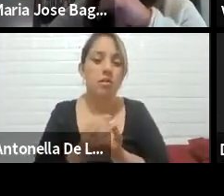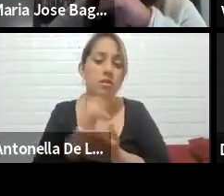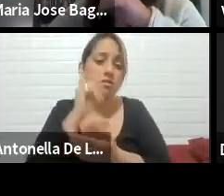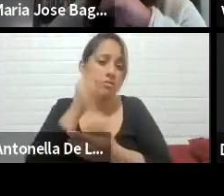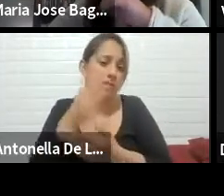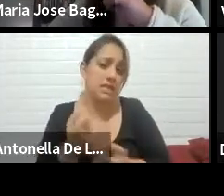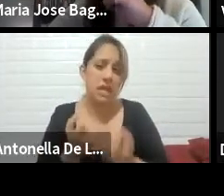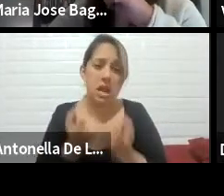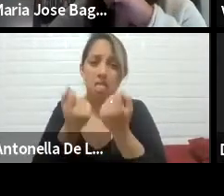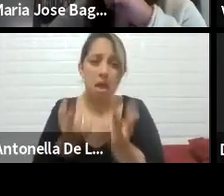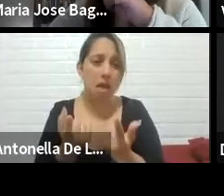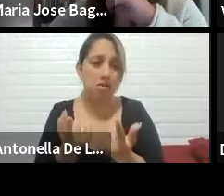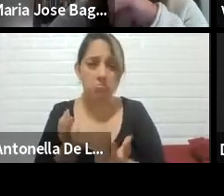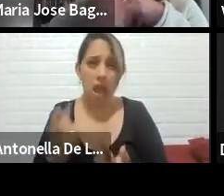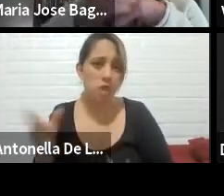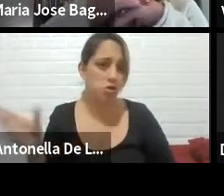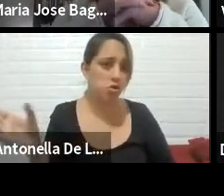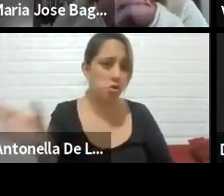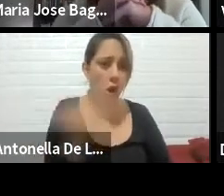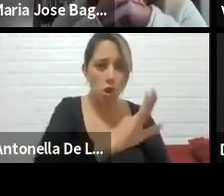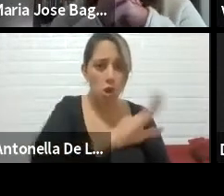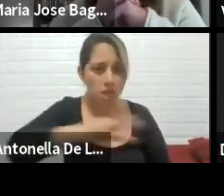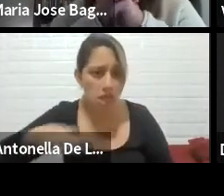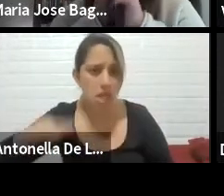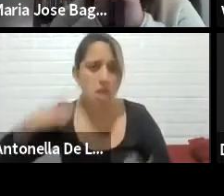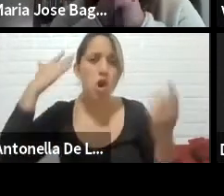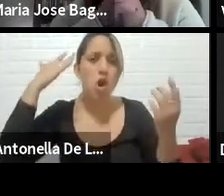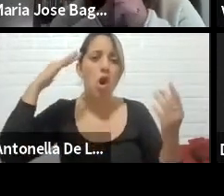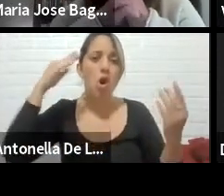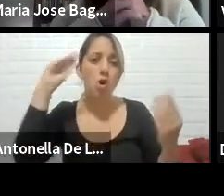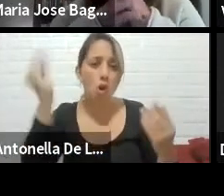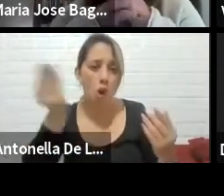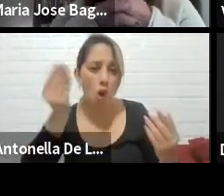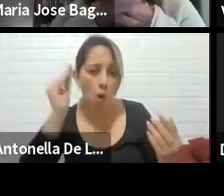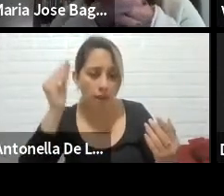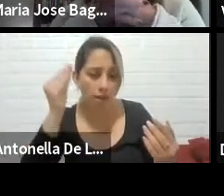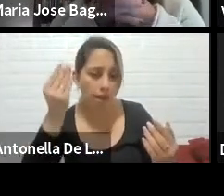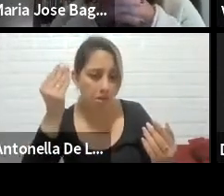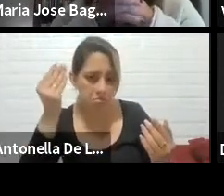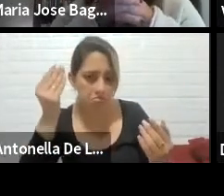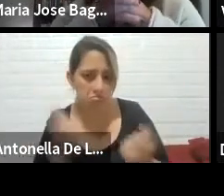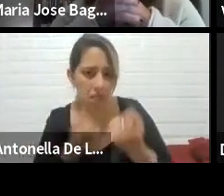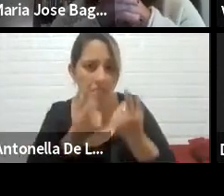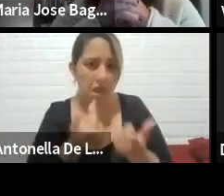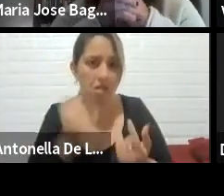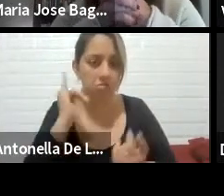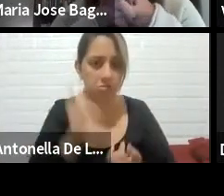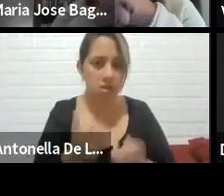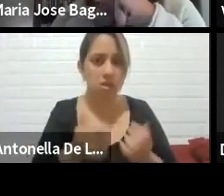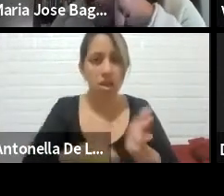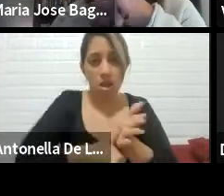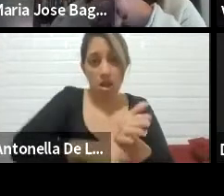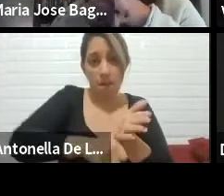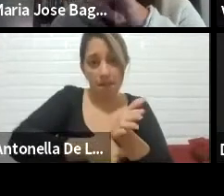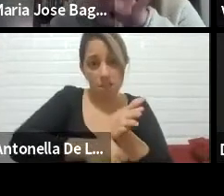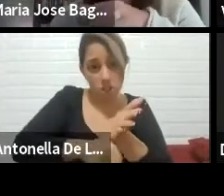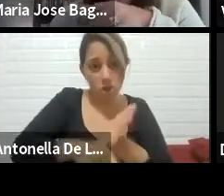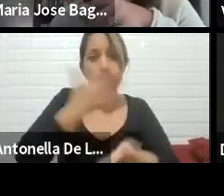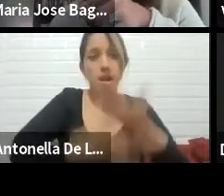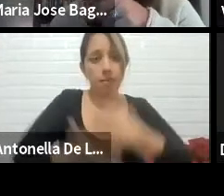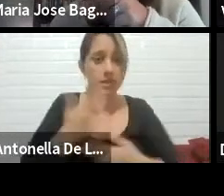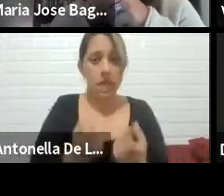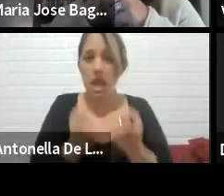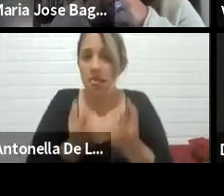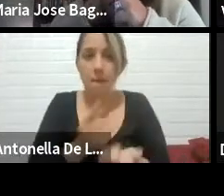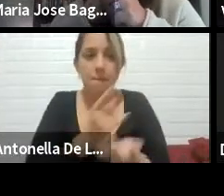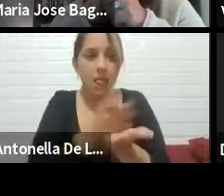casi todos los niños jóvenes que tienen la pensión por discapacidad asignada. En ese sentido no